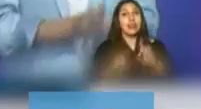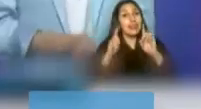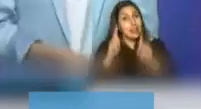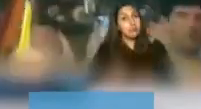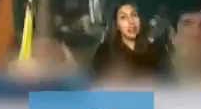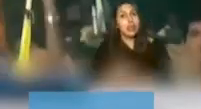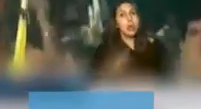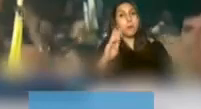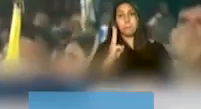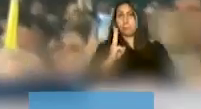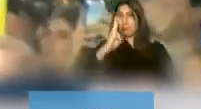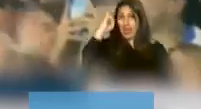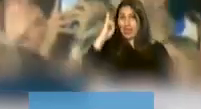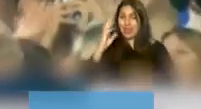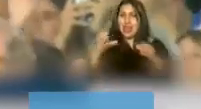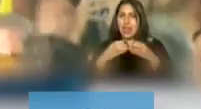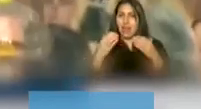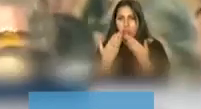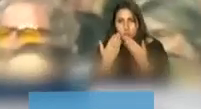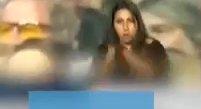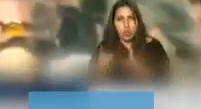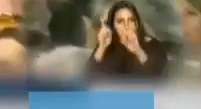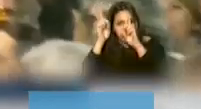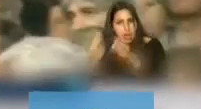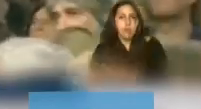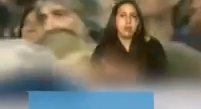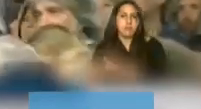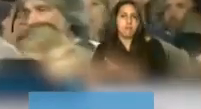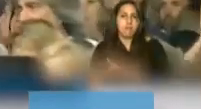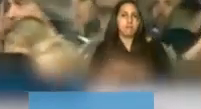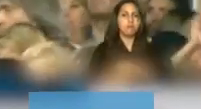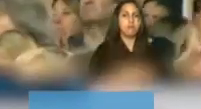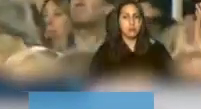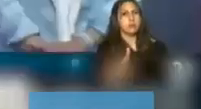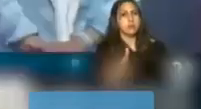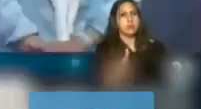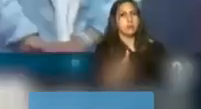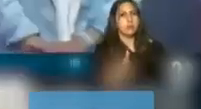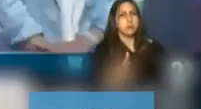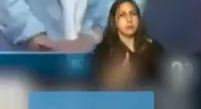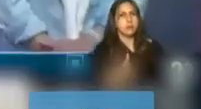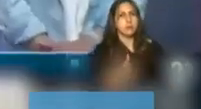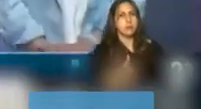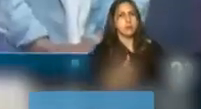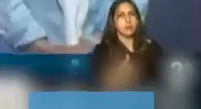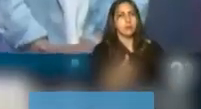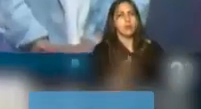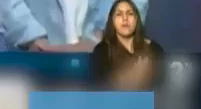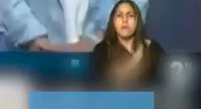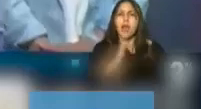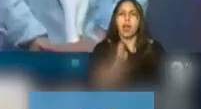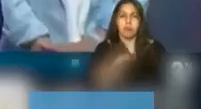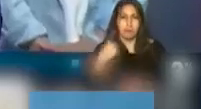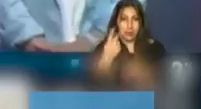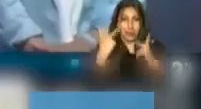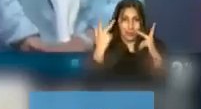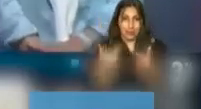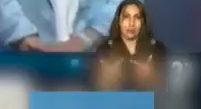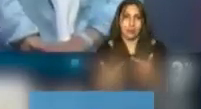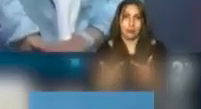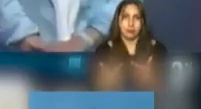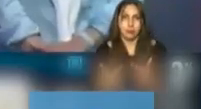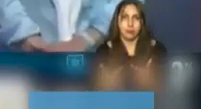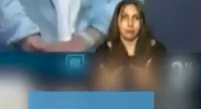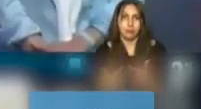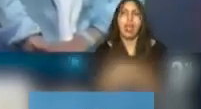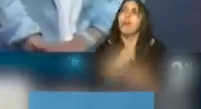el contradestinatario. El que sabés que no te va a votar, digas lo que digas, hagas lo que hagas. Sumarlo igual de alguna manera. Pero lo está incluyendo. Claro.